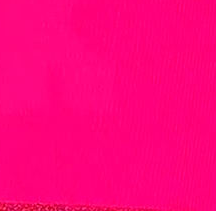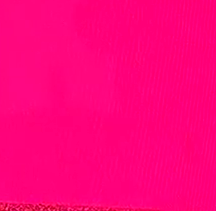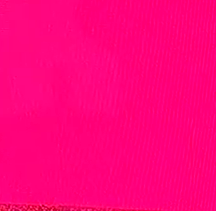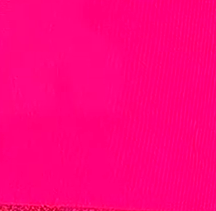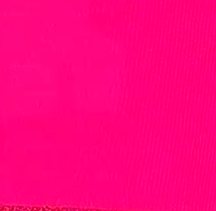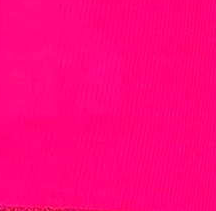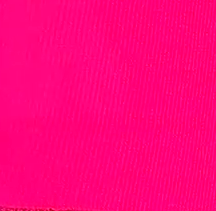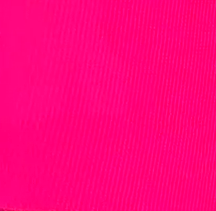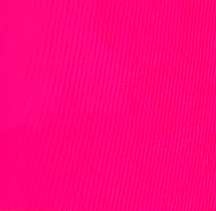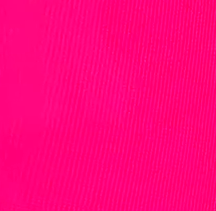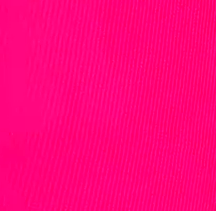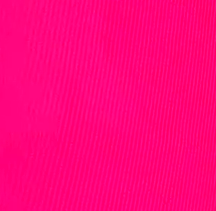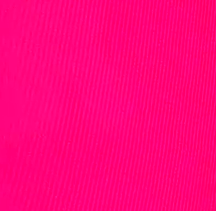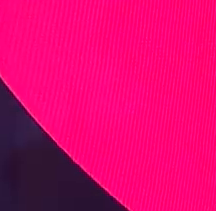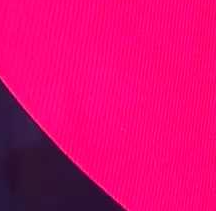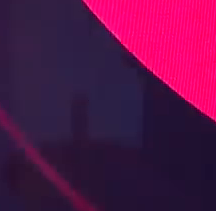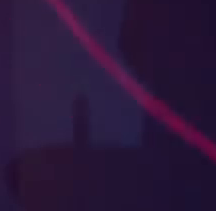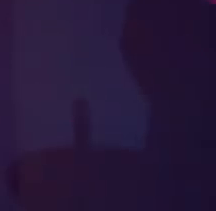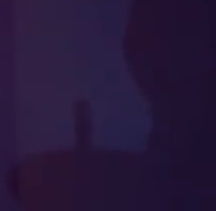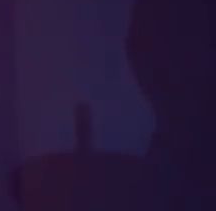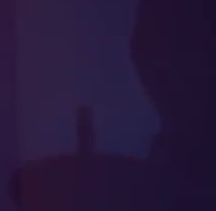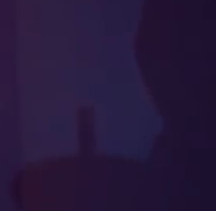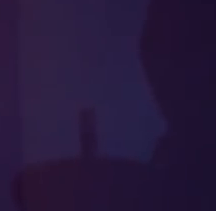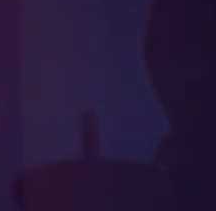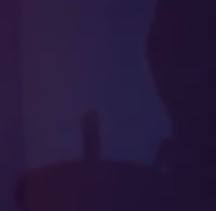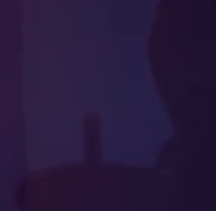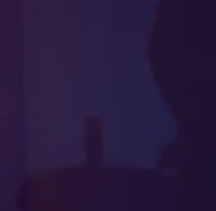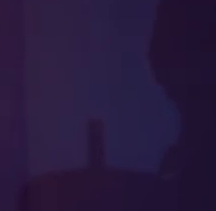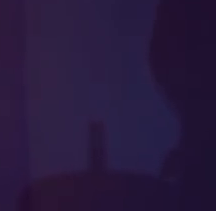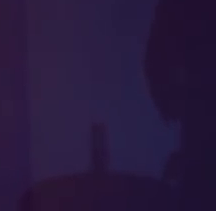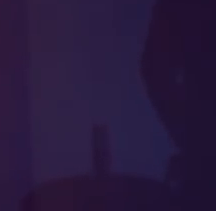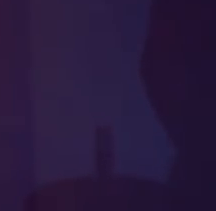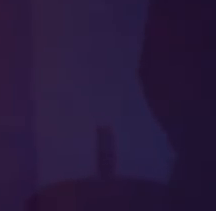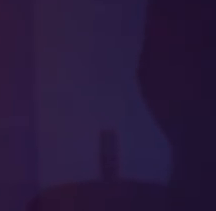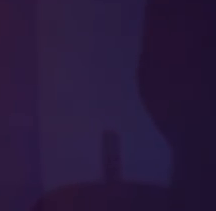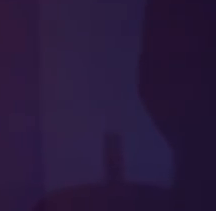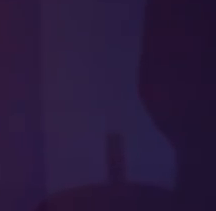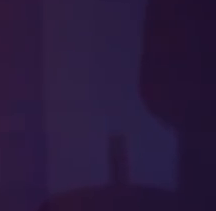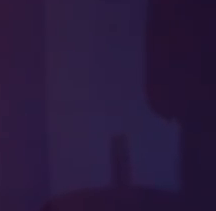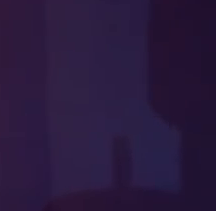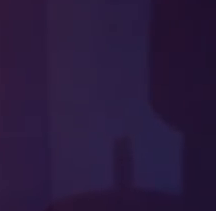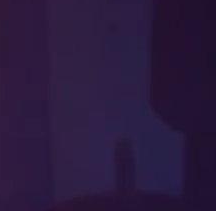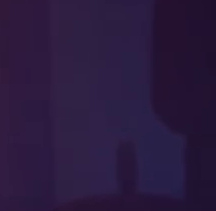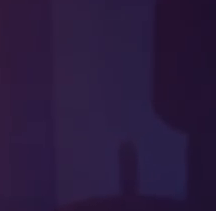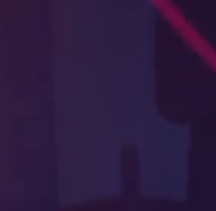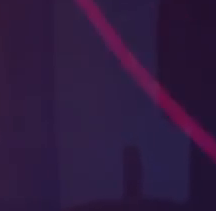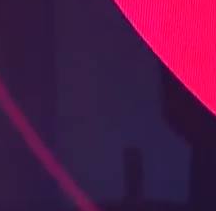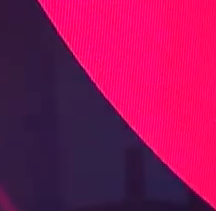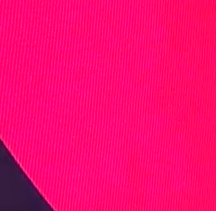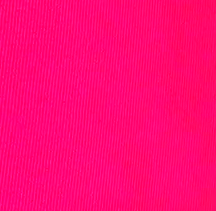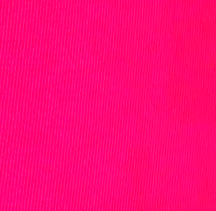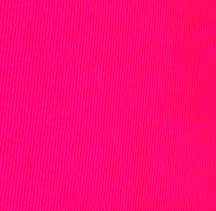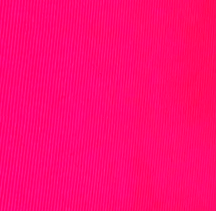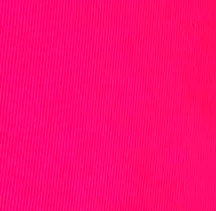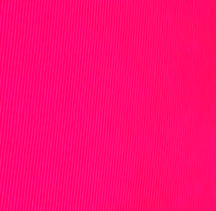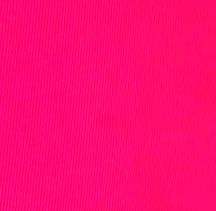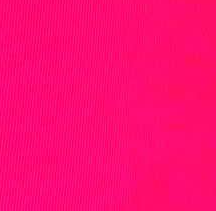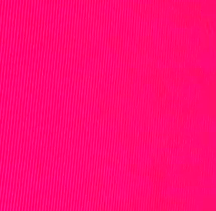investigación queremos? ¿Cómo vamos a seleccionar los proyectos? ¿Cómo vamos a asignar los recursos? Y tendremos que asignar los recursos que sean necesarios para los proyectos que